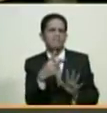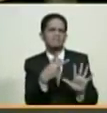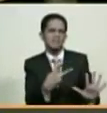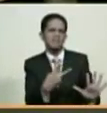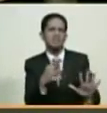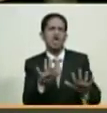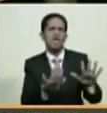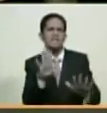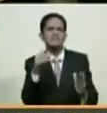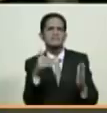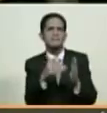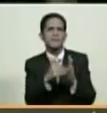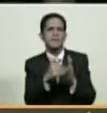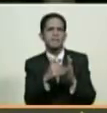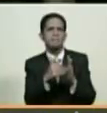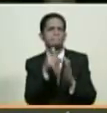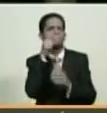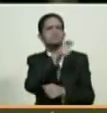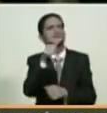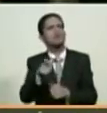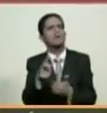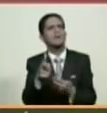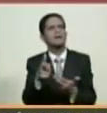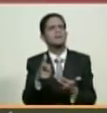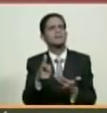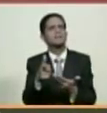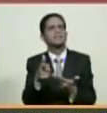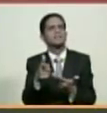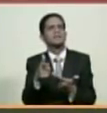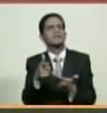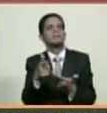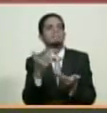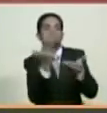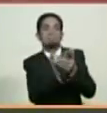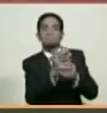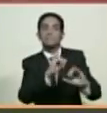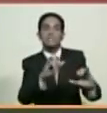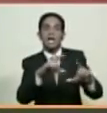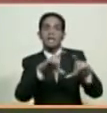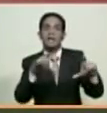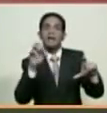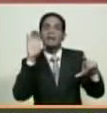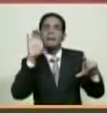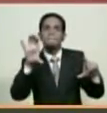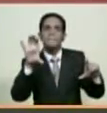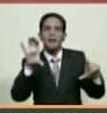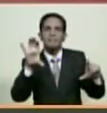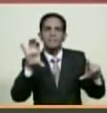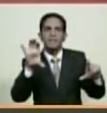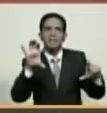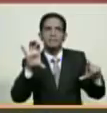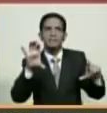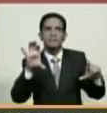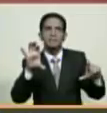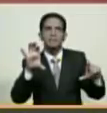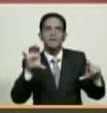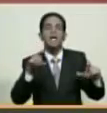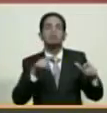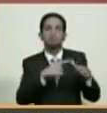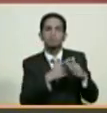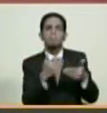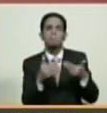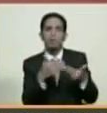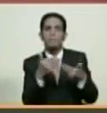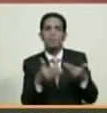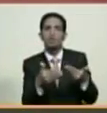715.822 abuelos y abuelas que se inscribieron por el carnet de la patria porque no disfrutaban de las pensiones y fueron de inmediato incorporados a